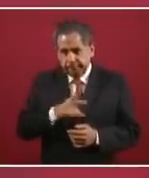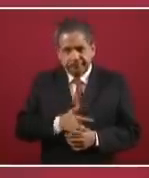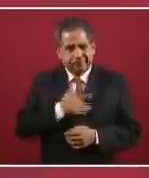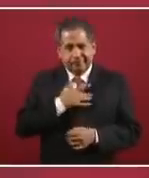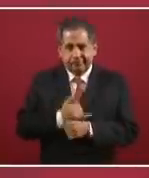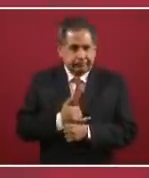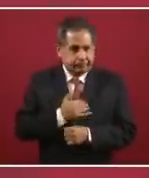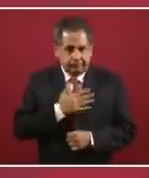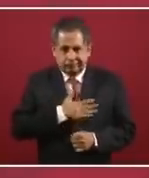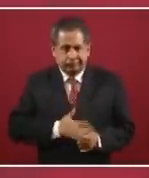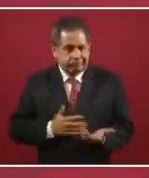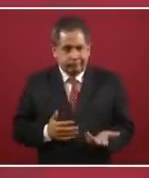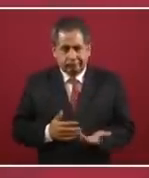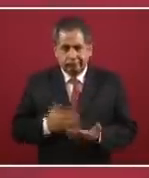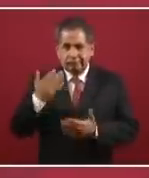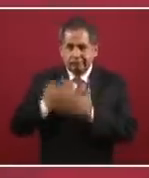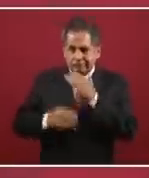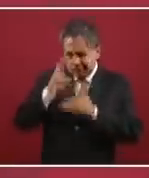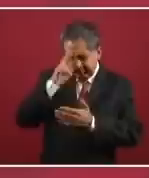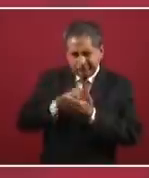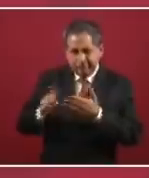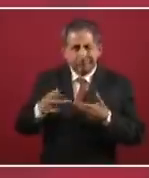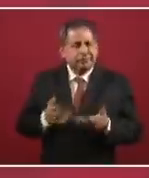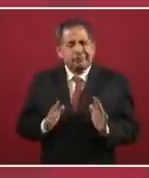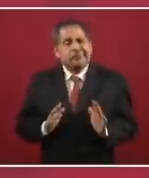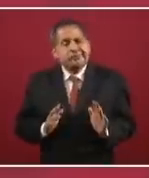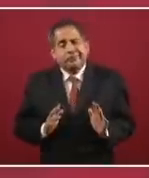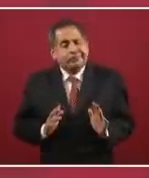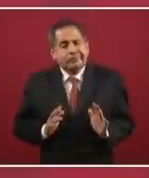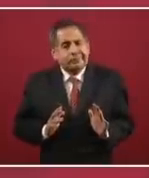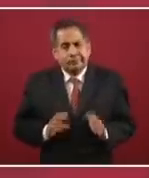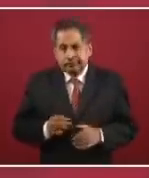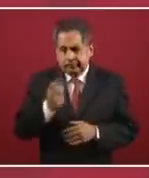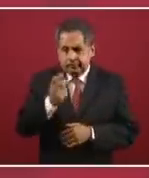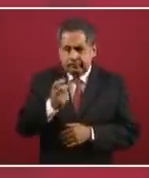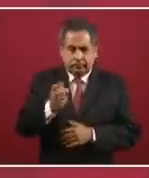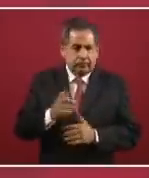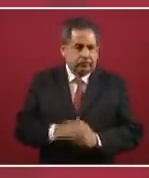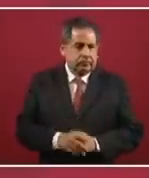inhumana, que violaba los derechos humanos. Por eso